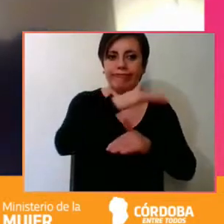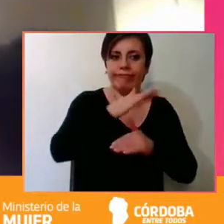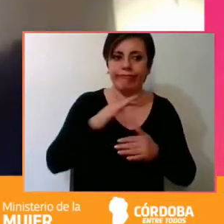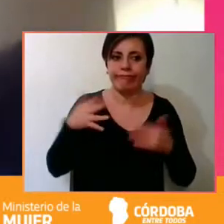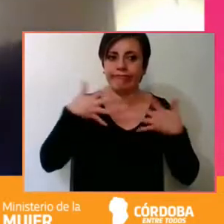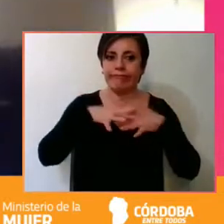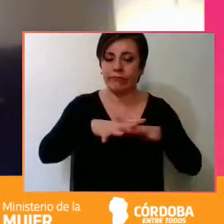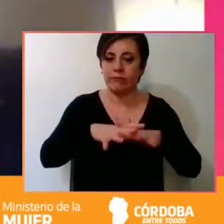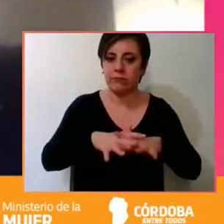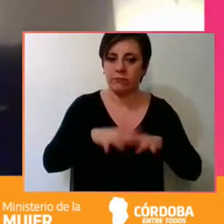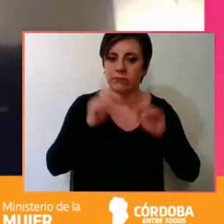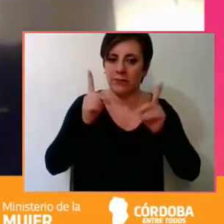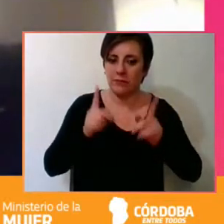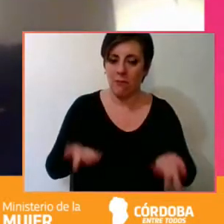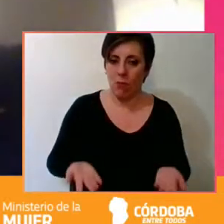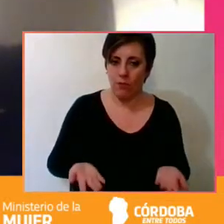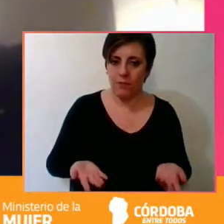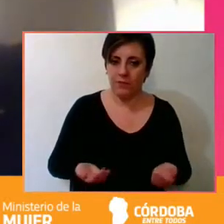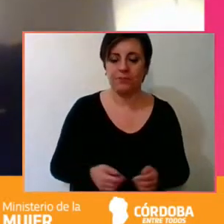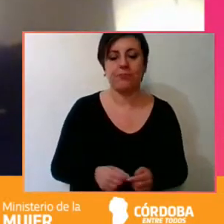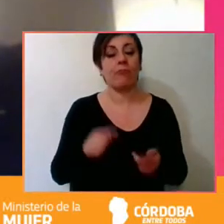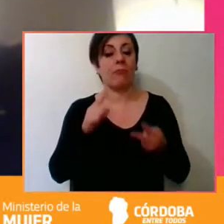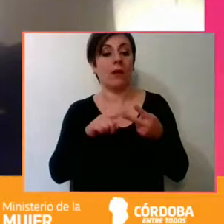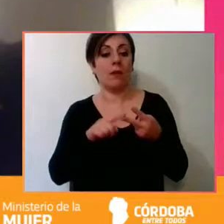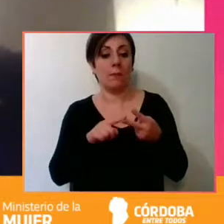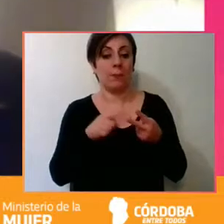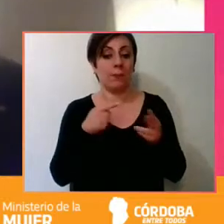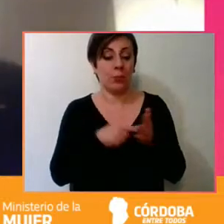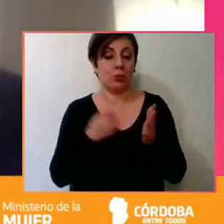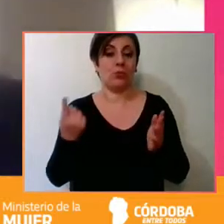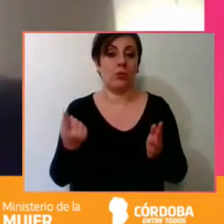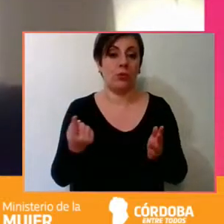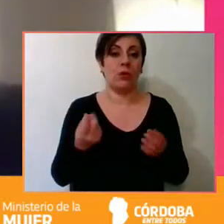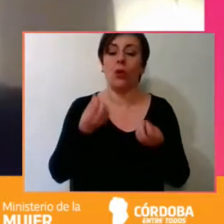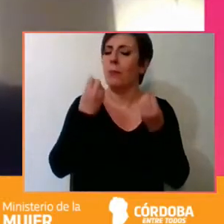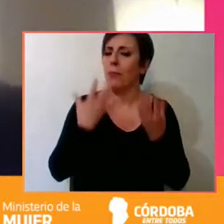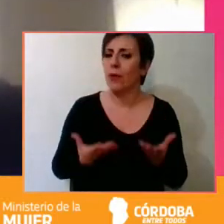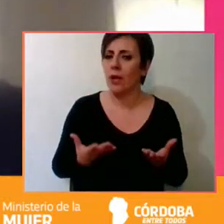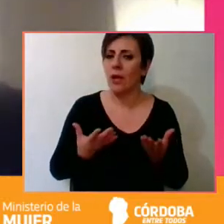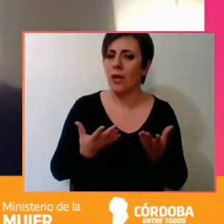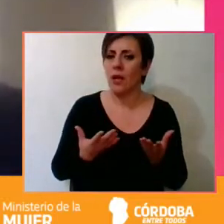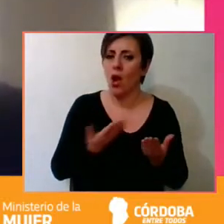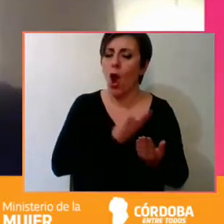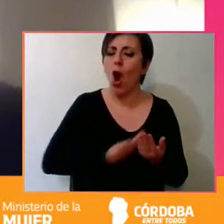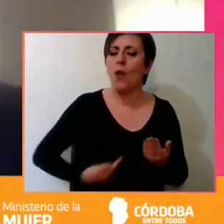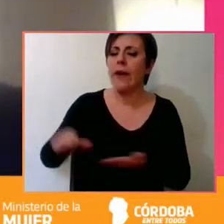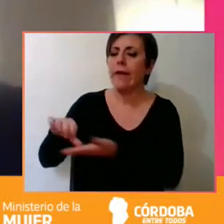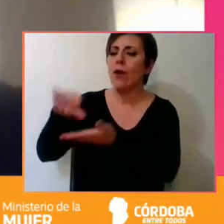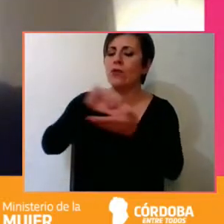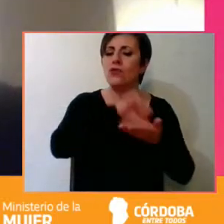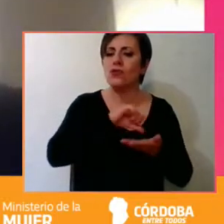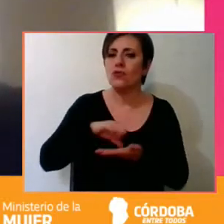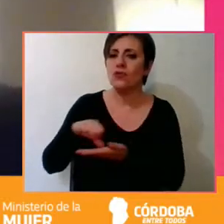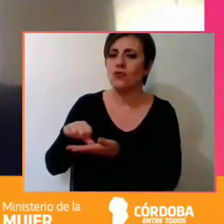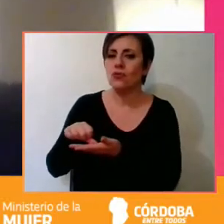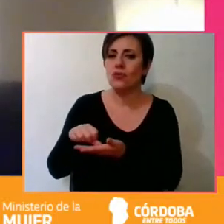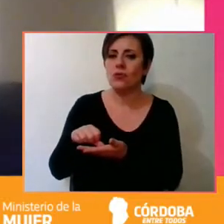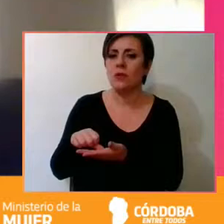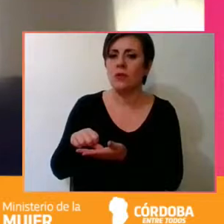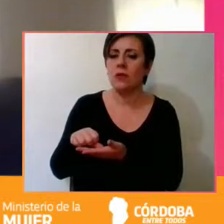Pero me voy al segundo punto, objeto de mi intervención. ¿Y por qué? ¿Por qué los gobiernos locales están llamados